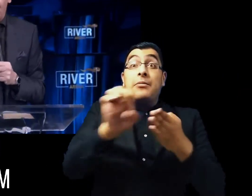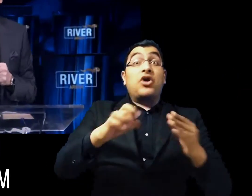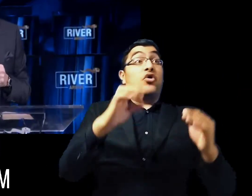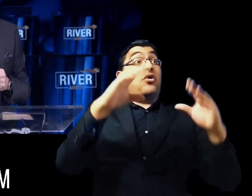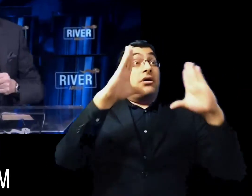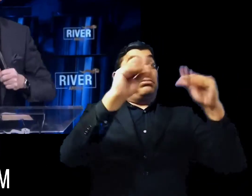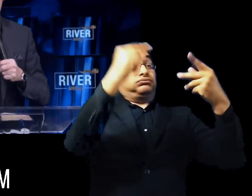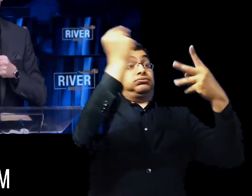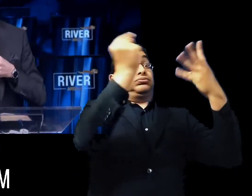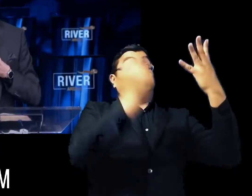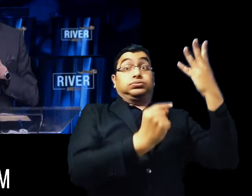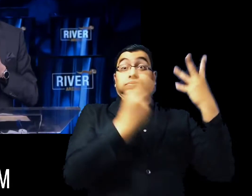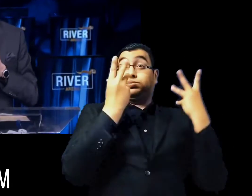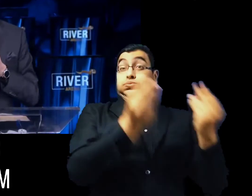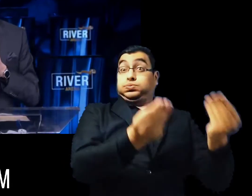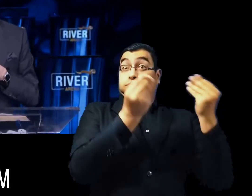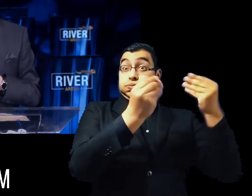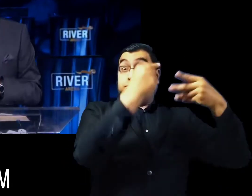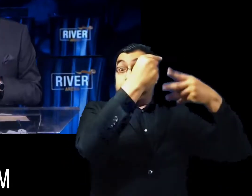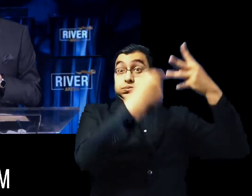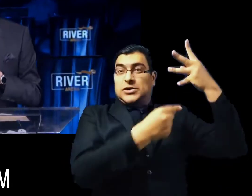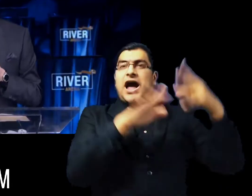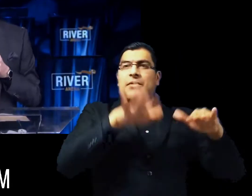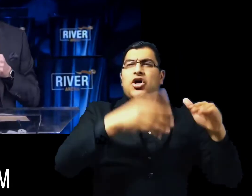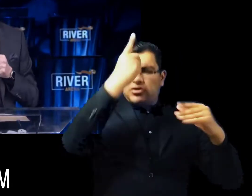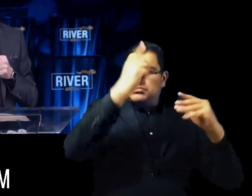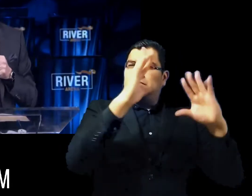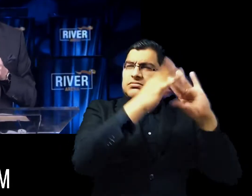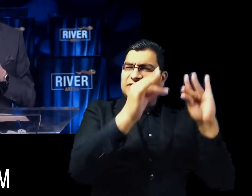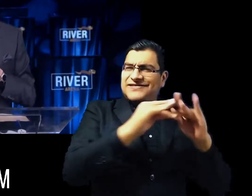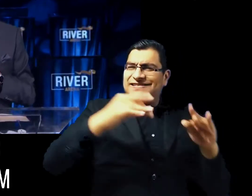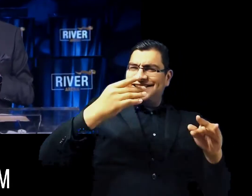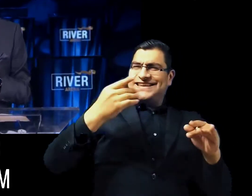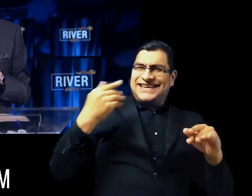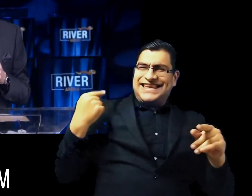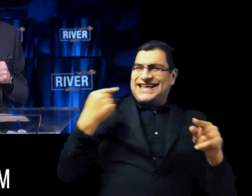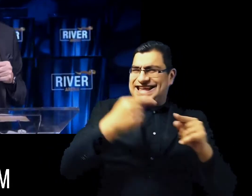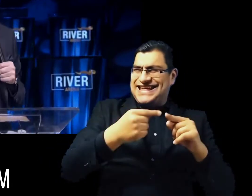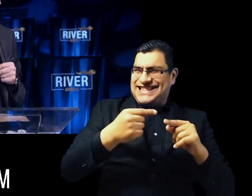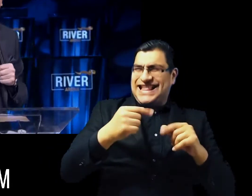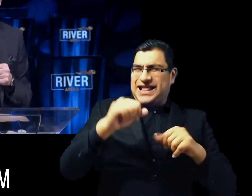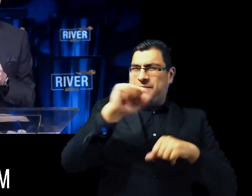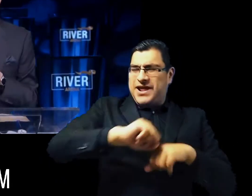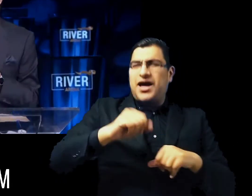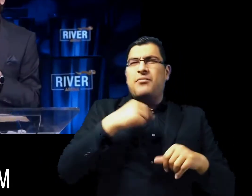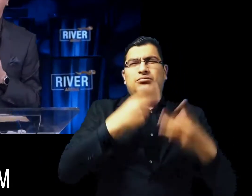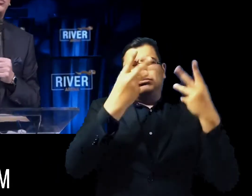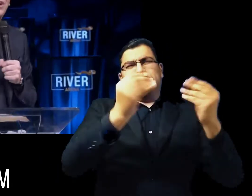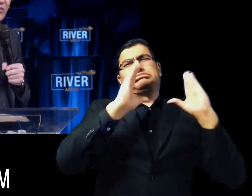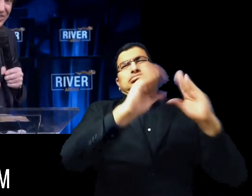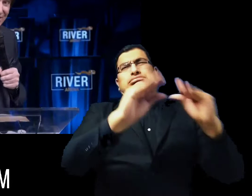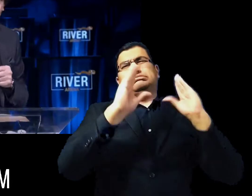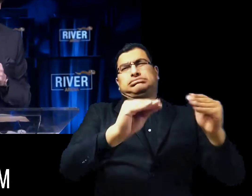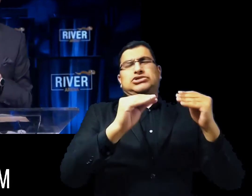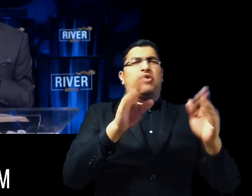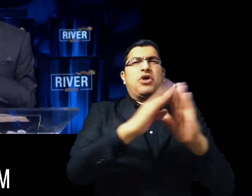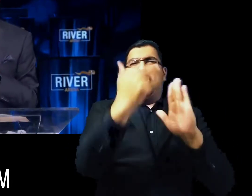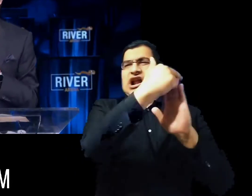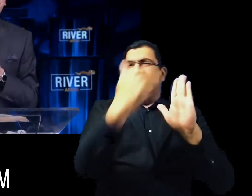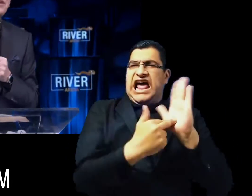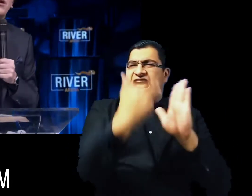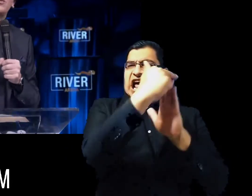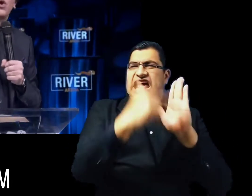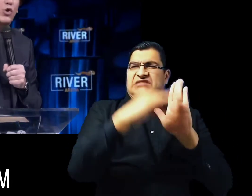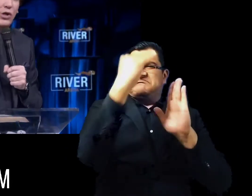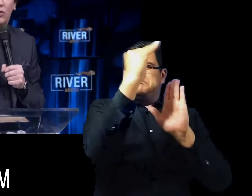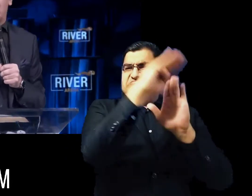de doctrinas, como tantas veces Dios nos ha hablado estos fines de semana, cuando solamente es un puñado de doctrinas, un puñado de reglas,